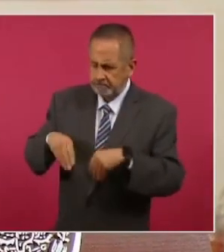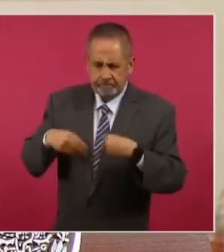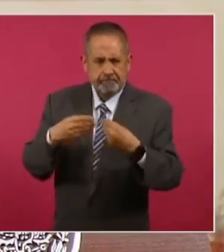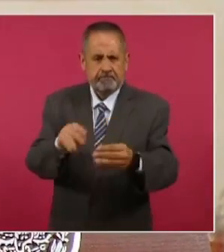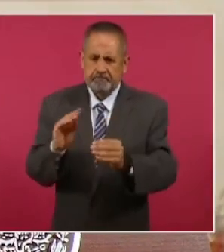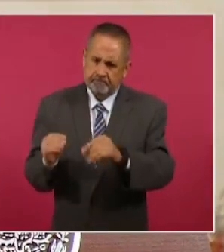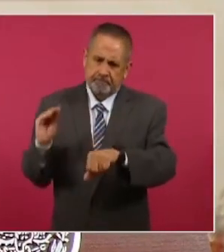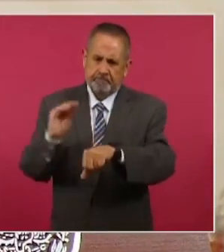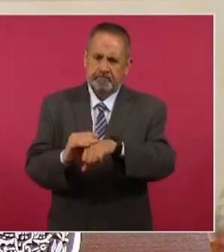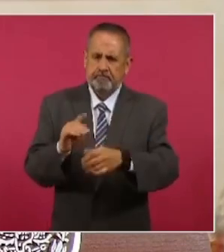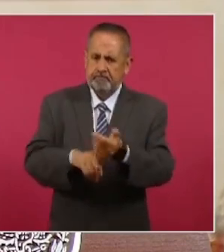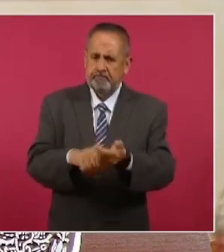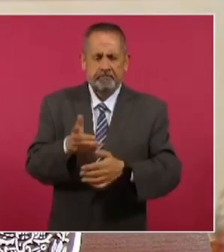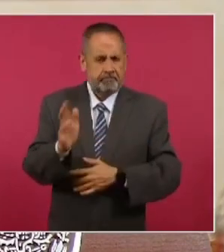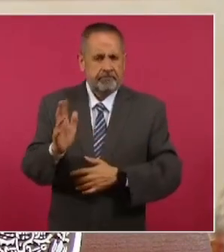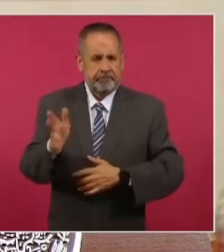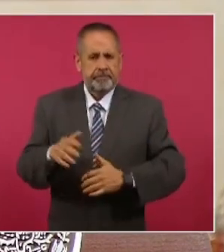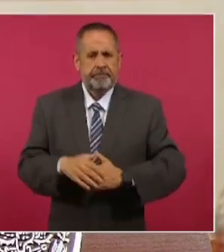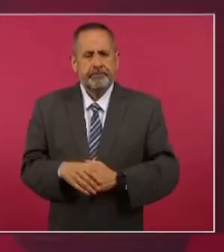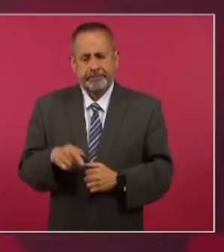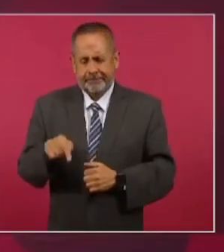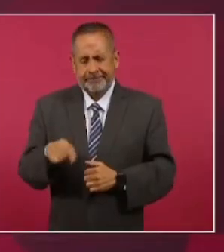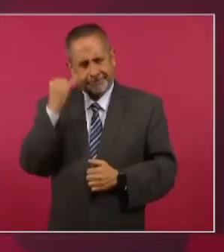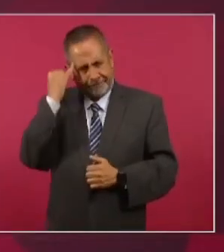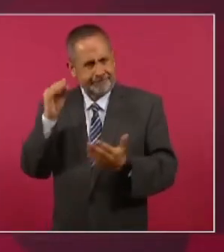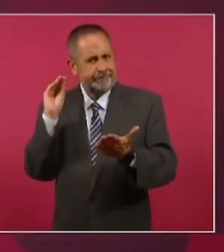ese plan